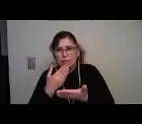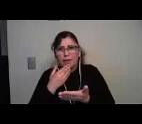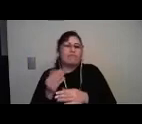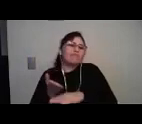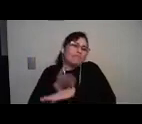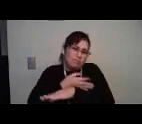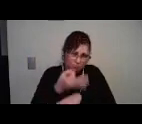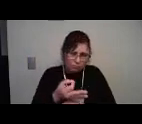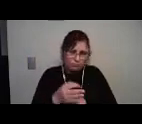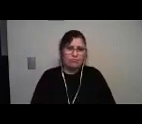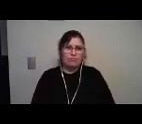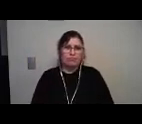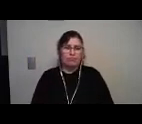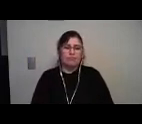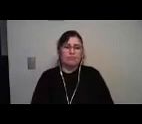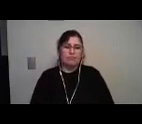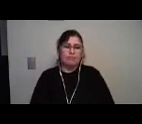contar.